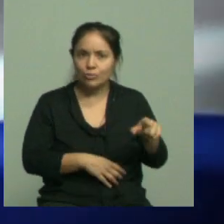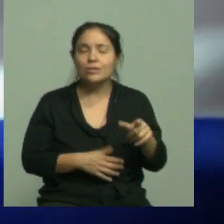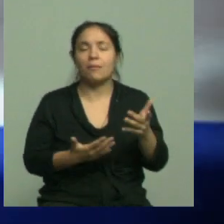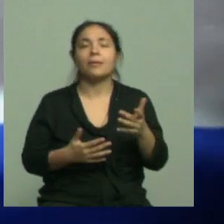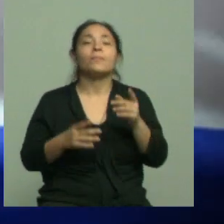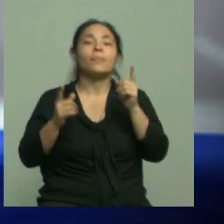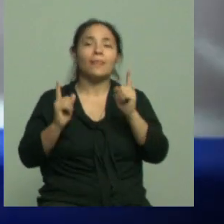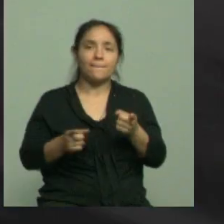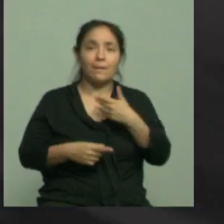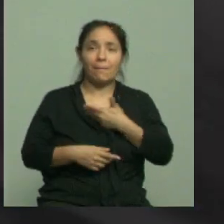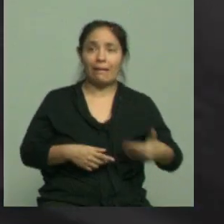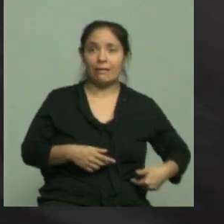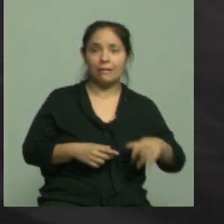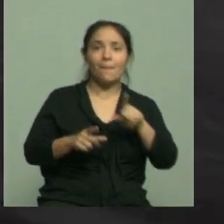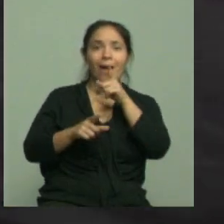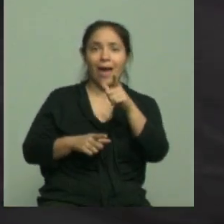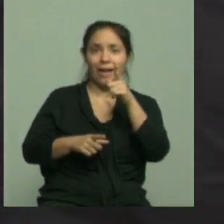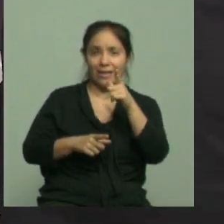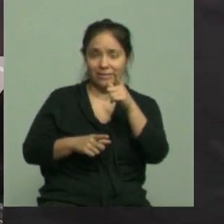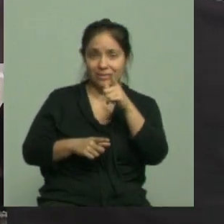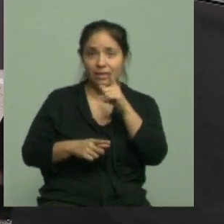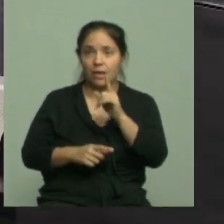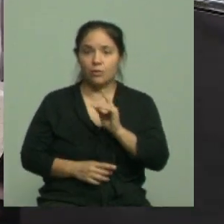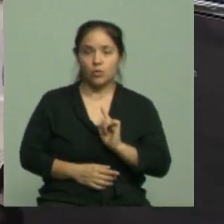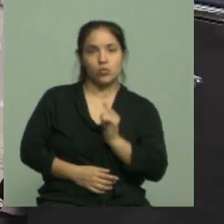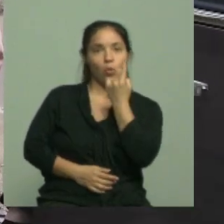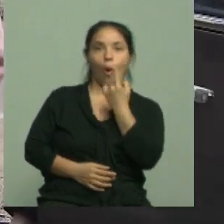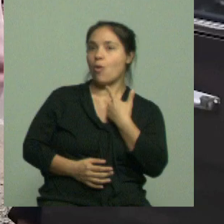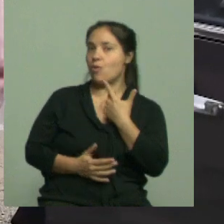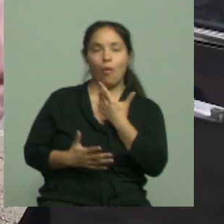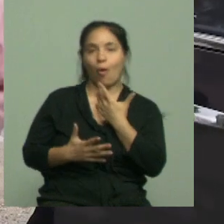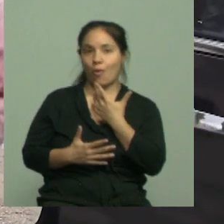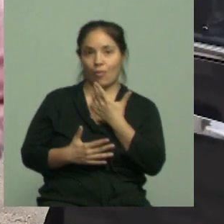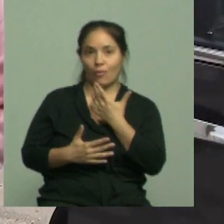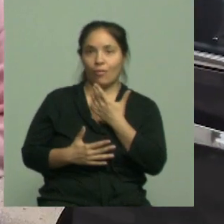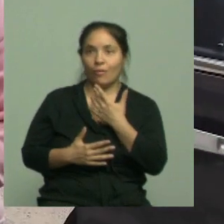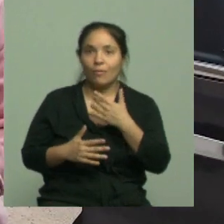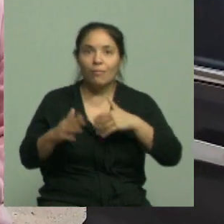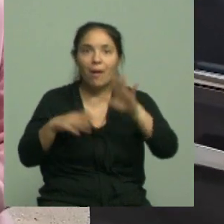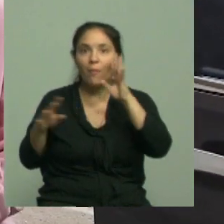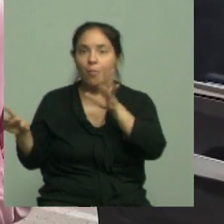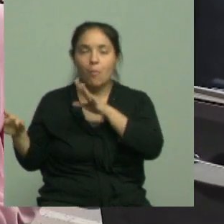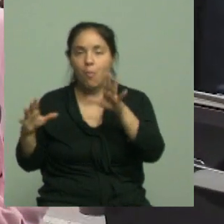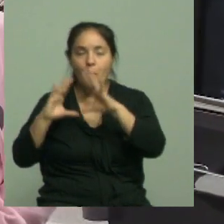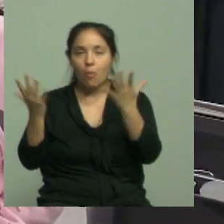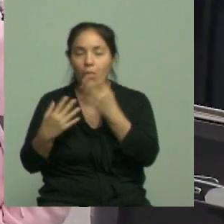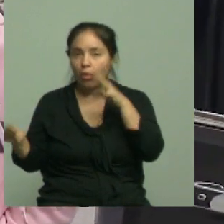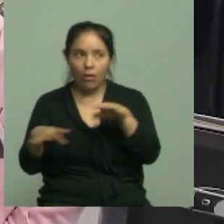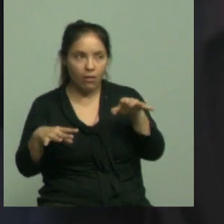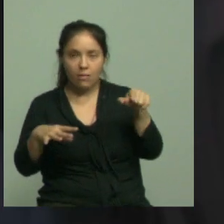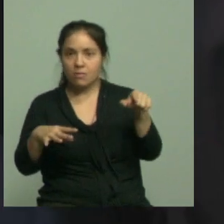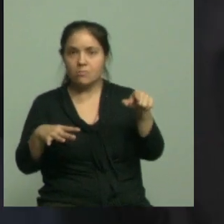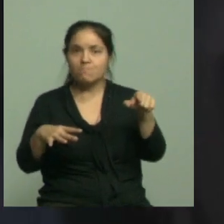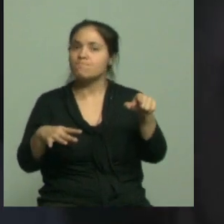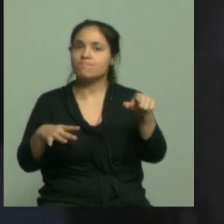forma de manejarse muy individual por parte de Netanyahu, y donde queda mucho más expuesto aún a partir de la salida de Gantz en el rol de